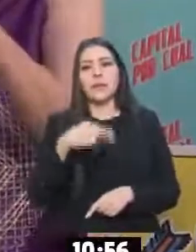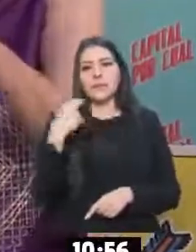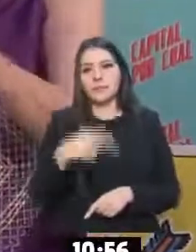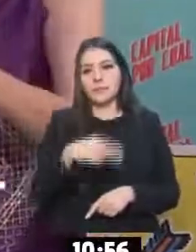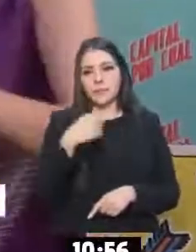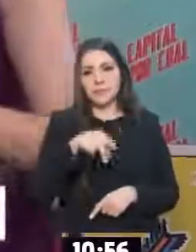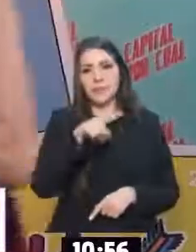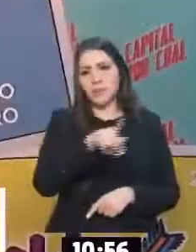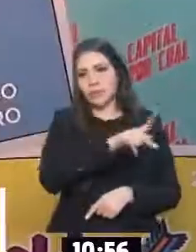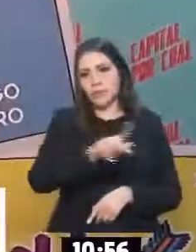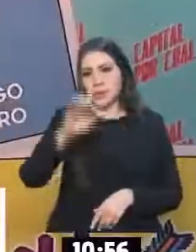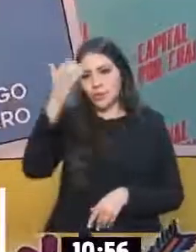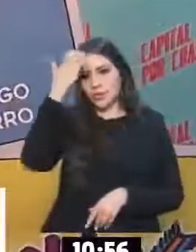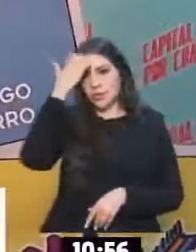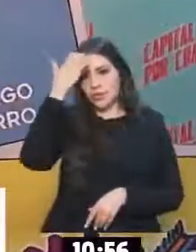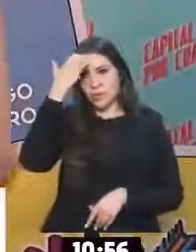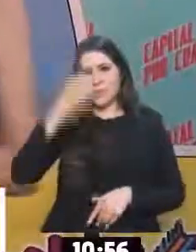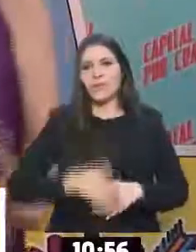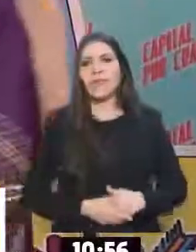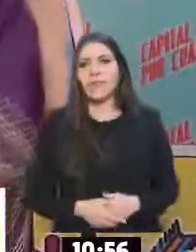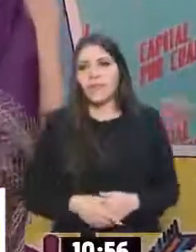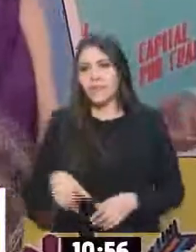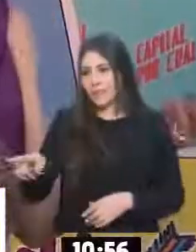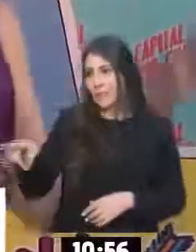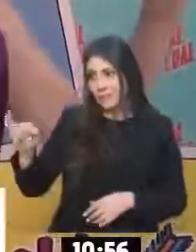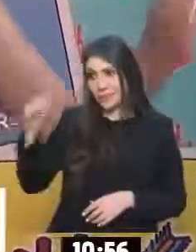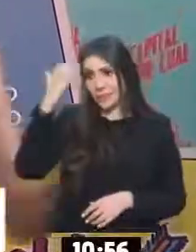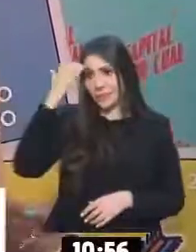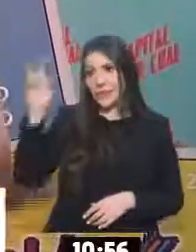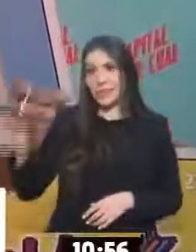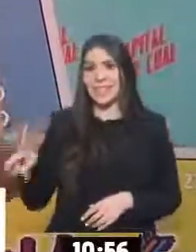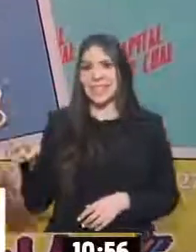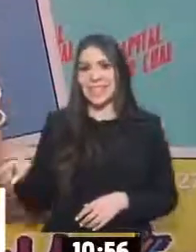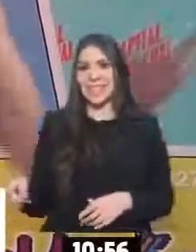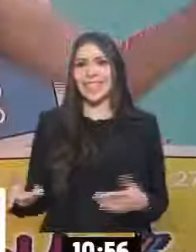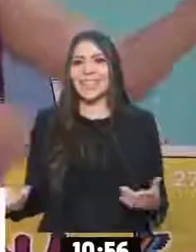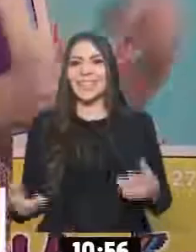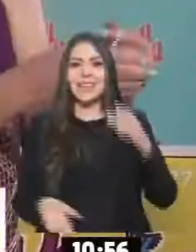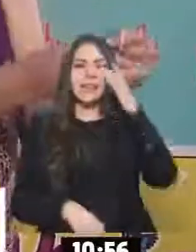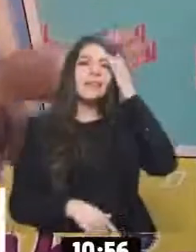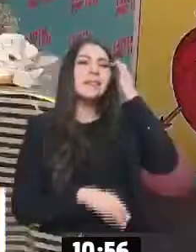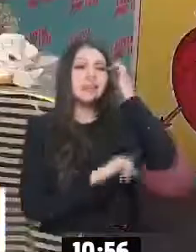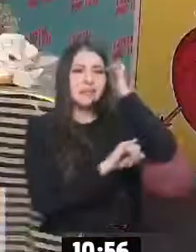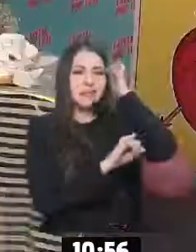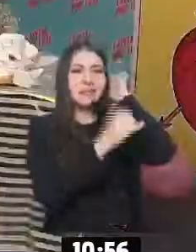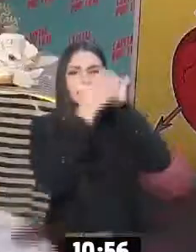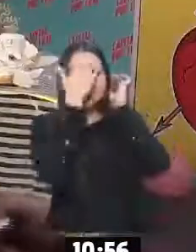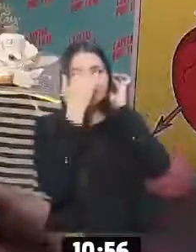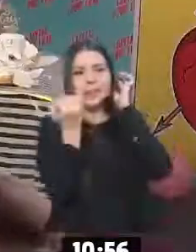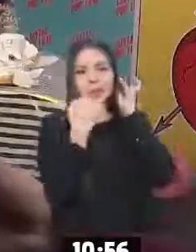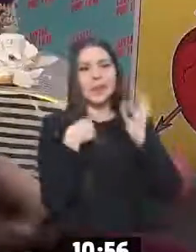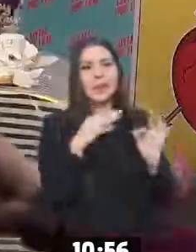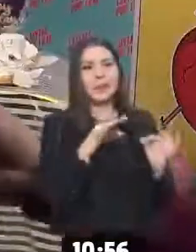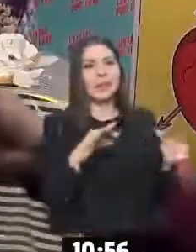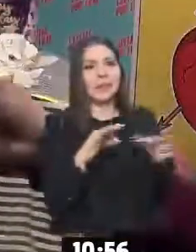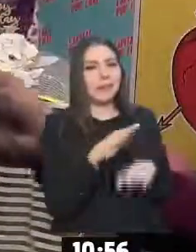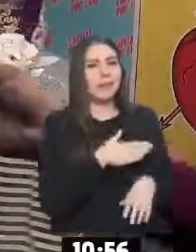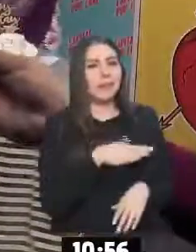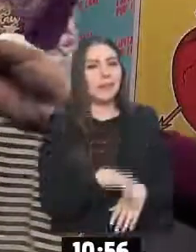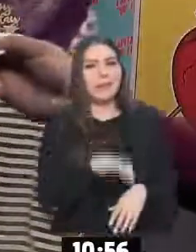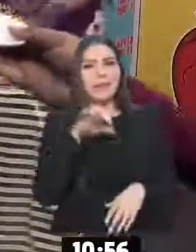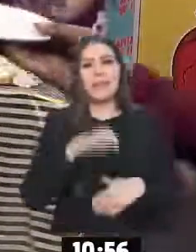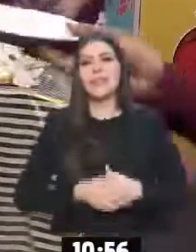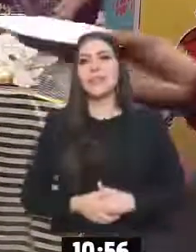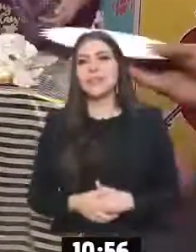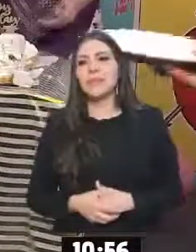llama? ABBA. Sí, la conoces. De mi rodada. ABBA, venga, acá le doy su pastel.